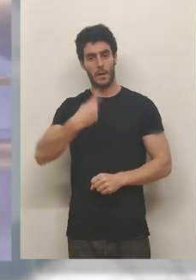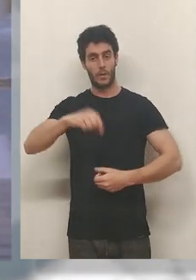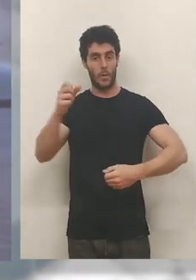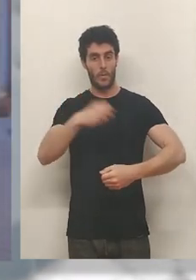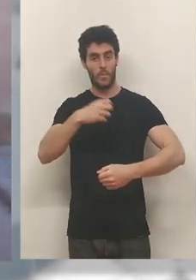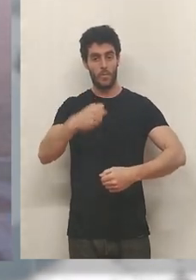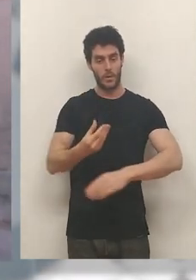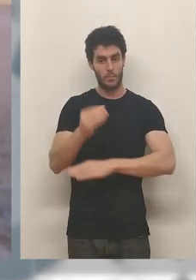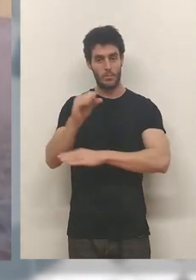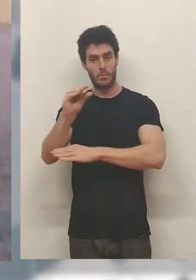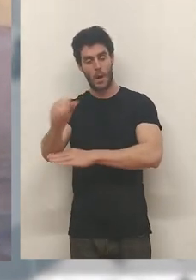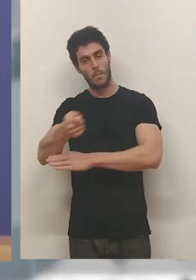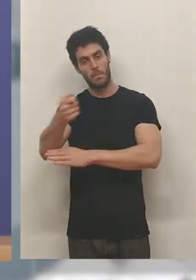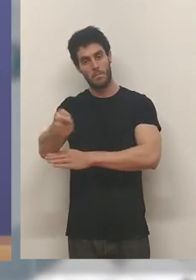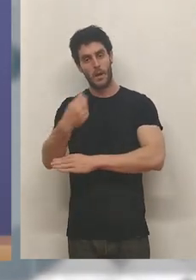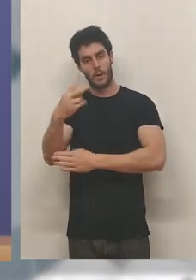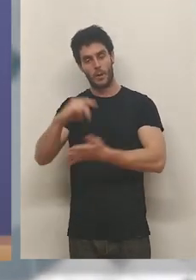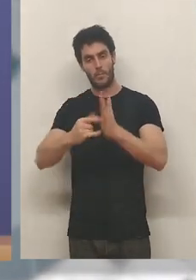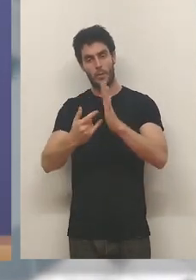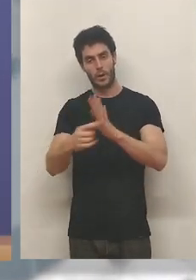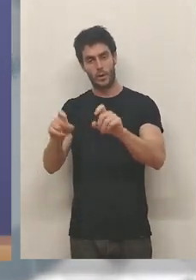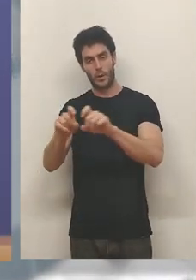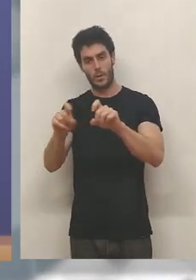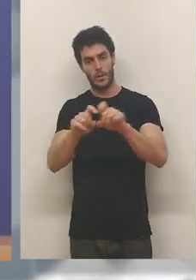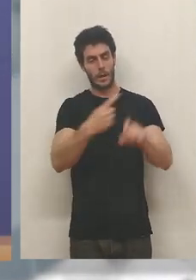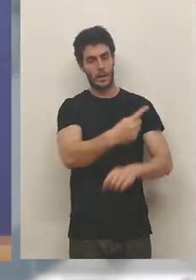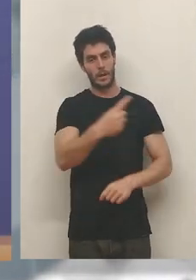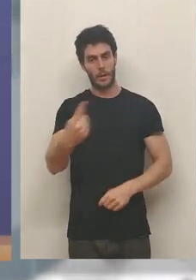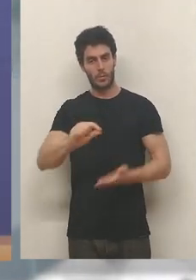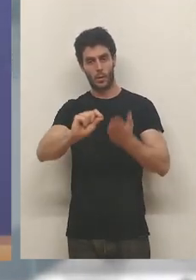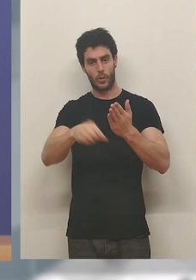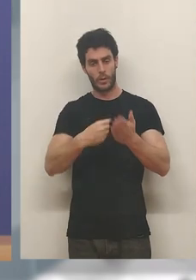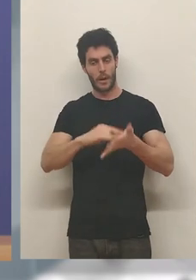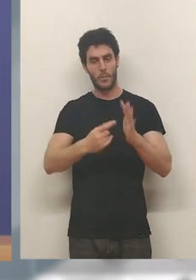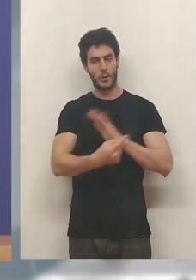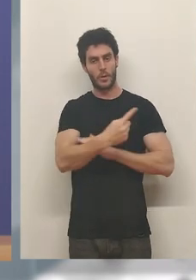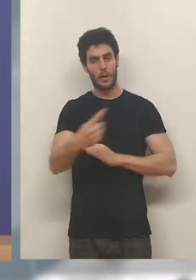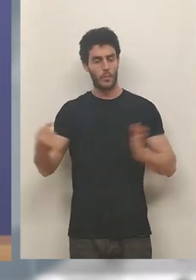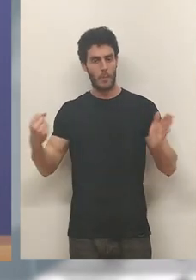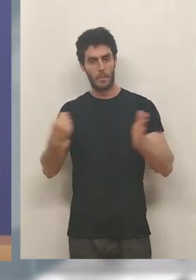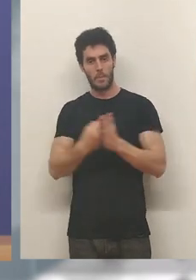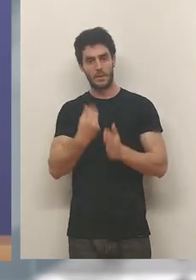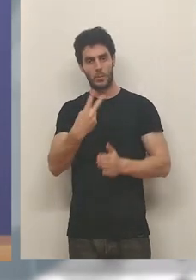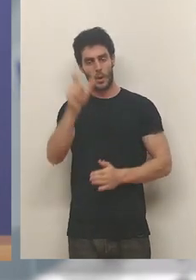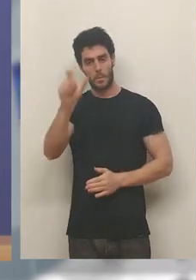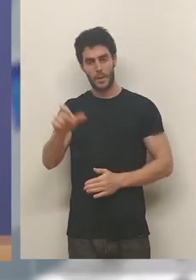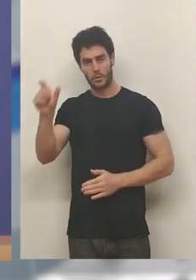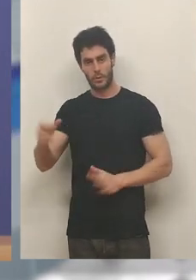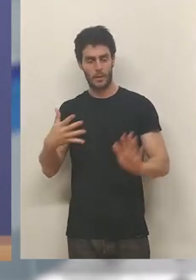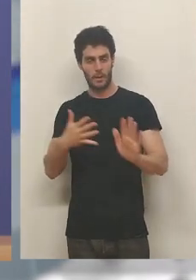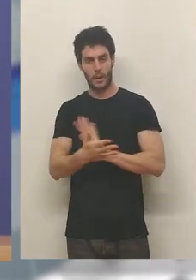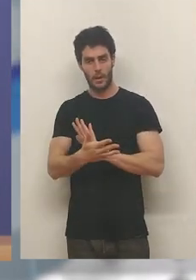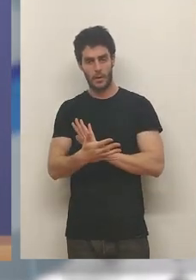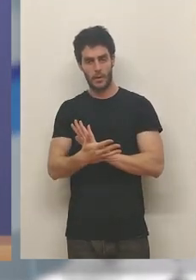laboral. Podrán recibir fondos para financiar un máximo de dos proyectos por entidad, pudiendo contratar en cada proyecto a un máximo